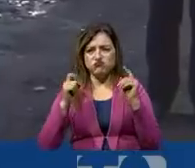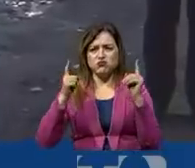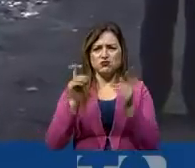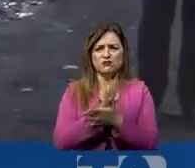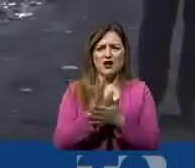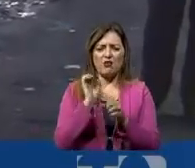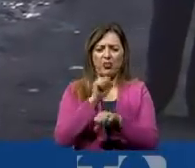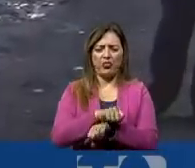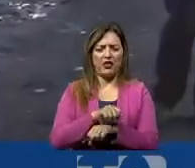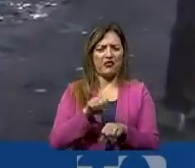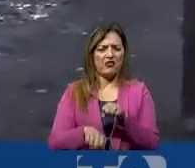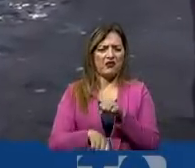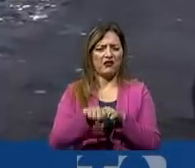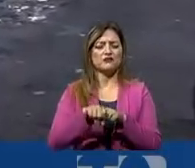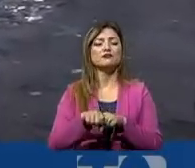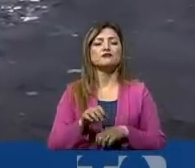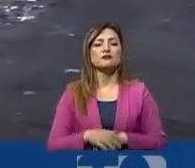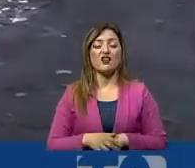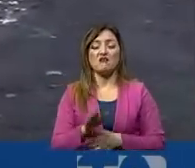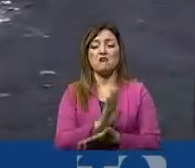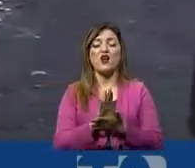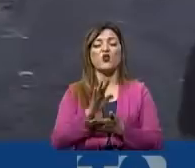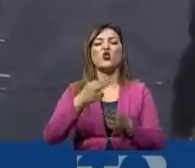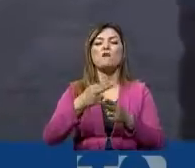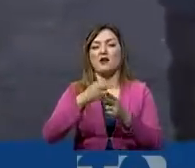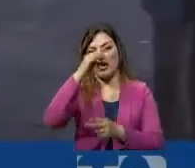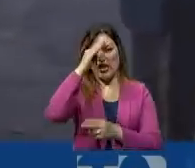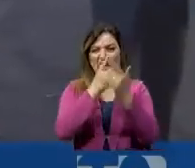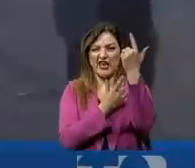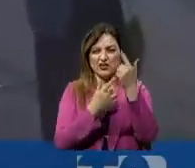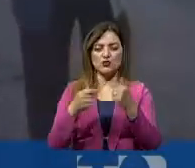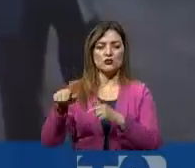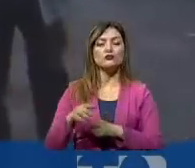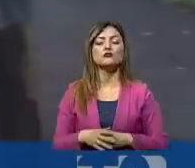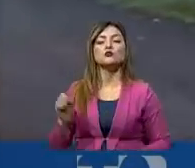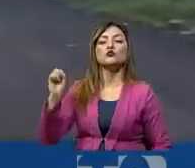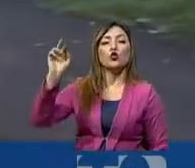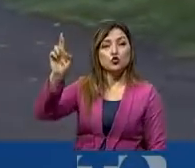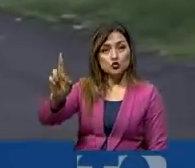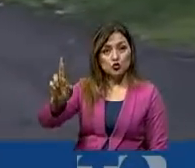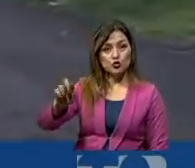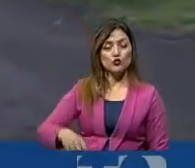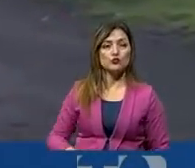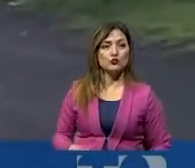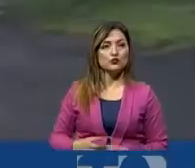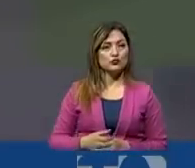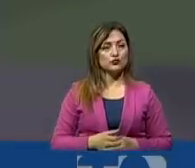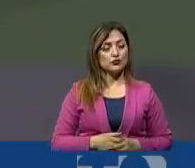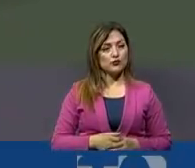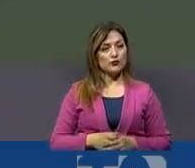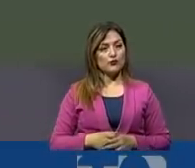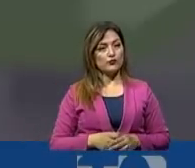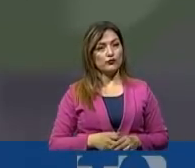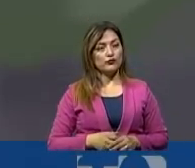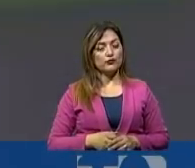barrios. Como bien mencionas, nos encontramos aquí en la Ciudadela El Ejército, en el sur de la ciudad, y los vecinos nos cuentan que hay varias